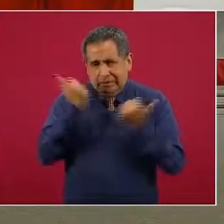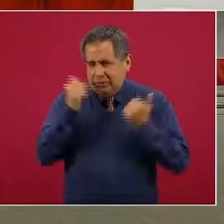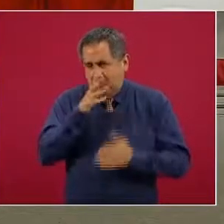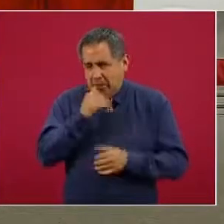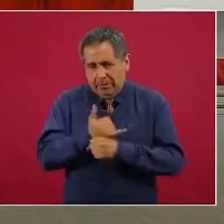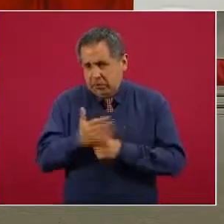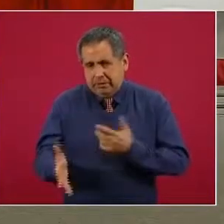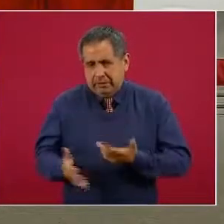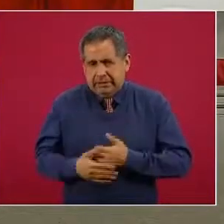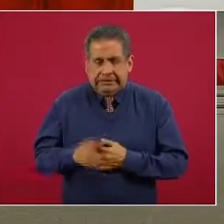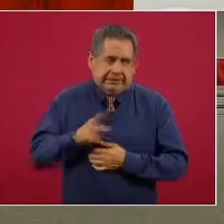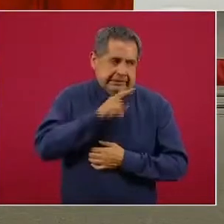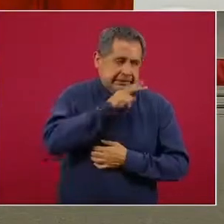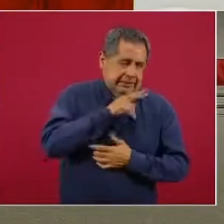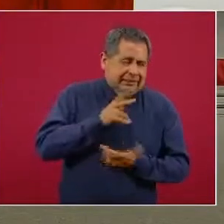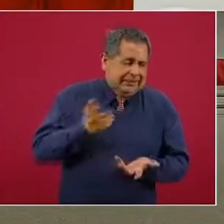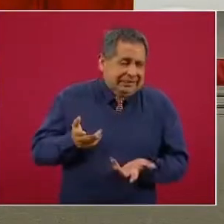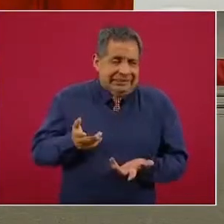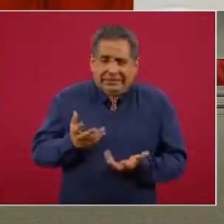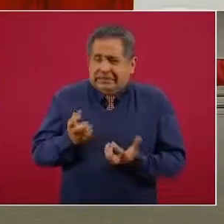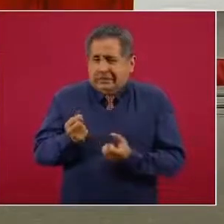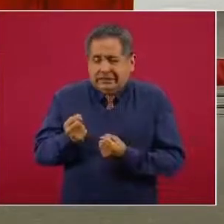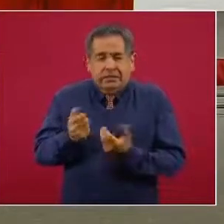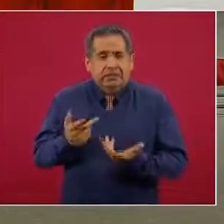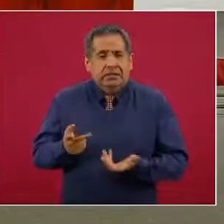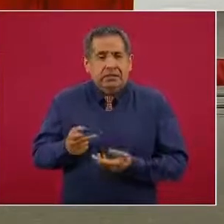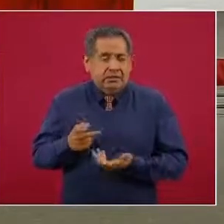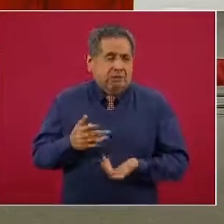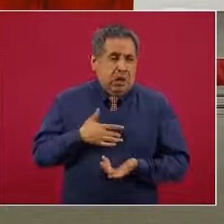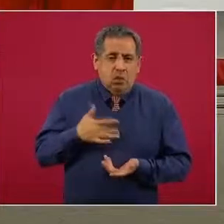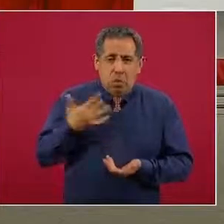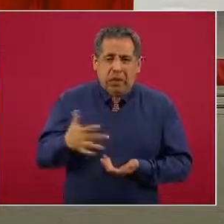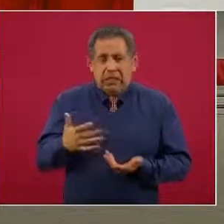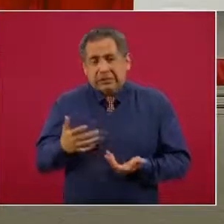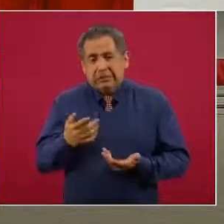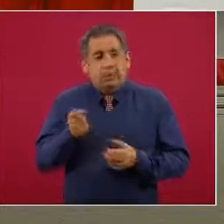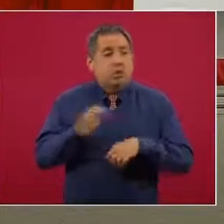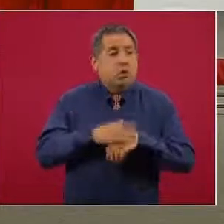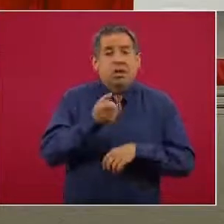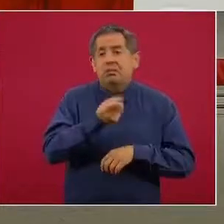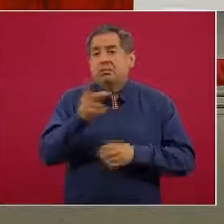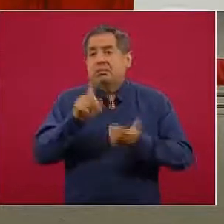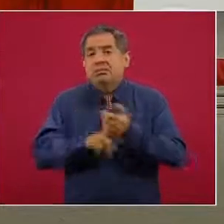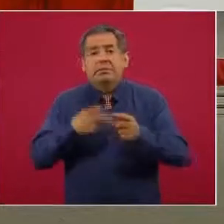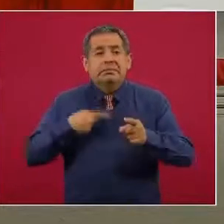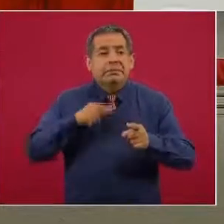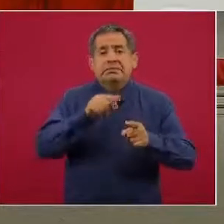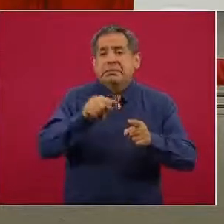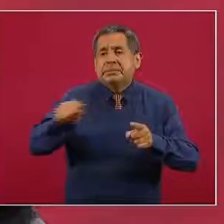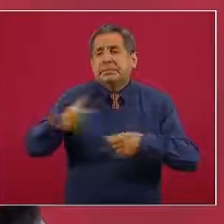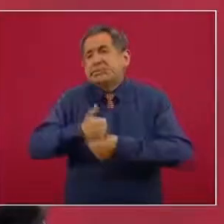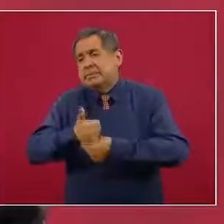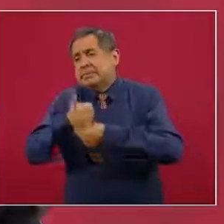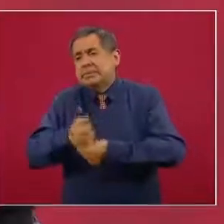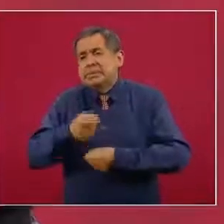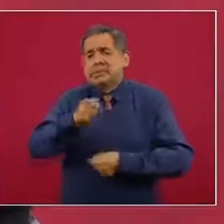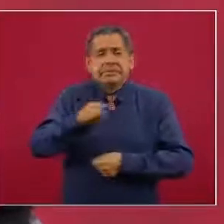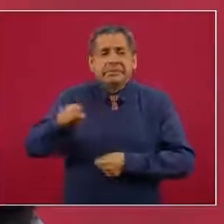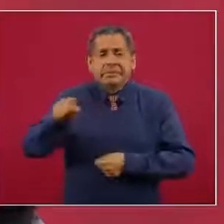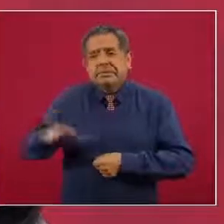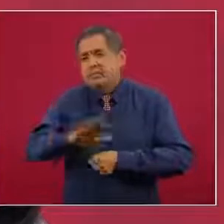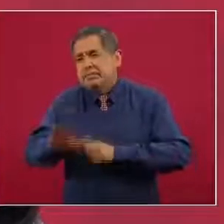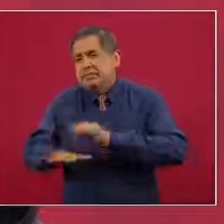sumamente frustrante? Sí lo es. ¿Es doloroso en la medida en que esto implica que hay personas que sufren, personas que